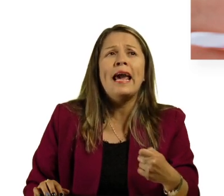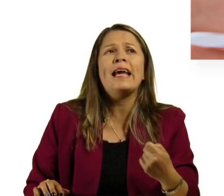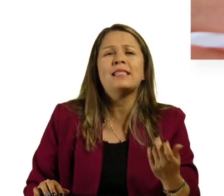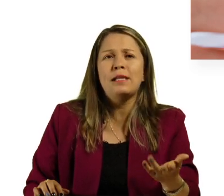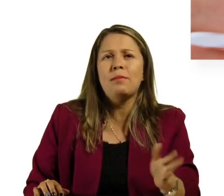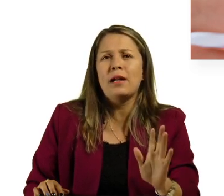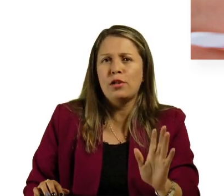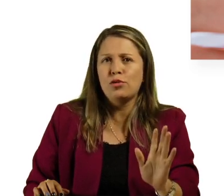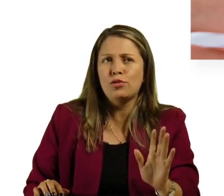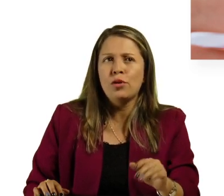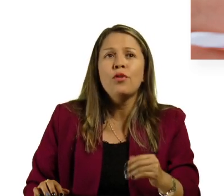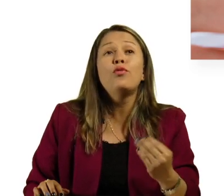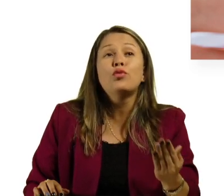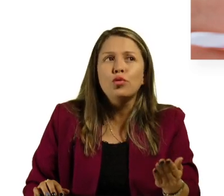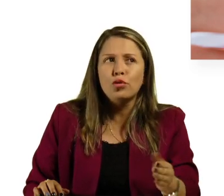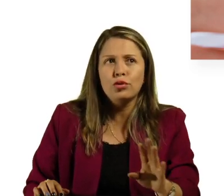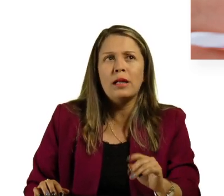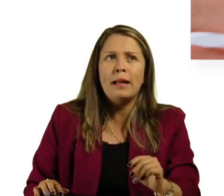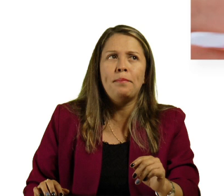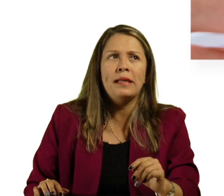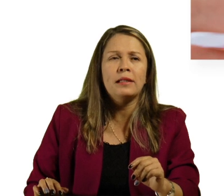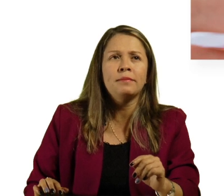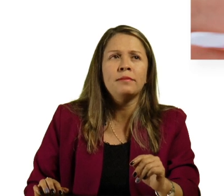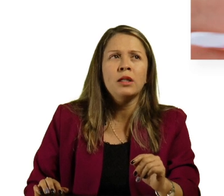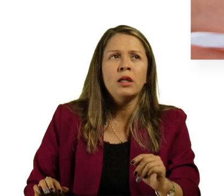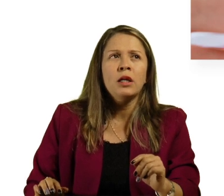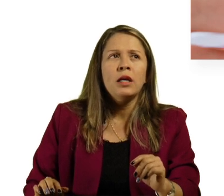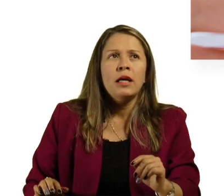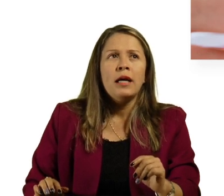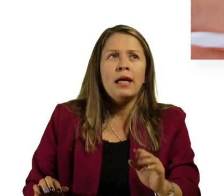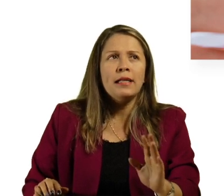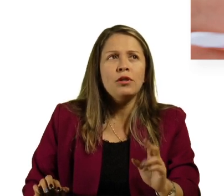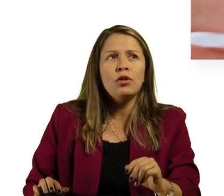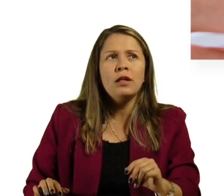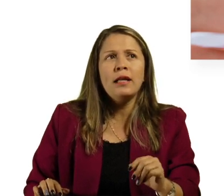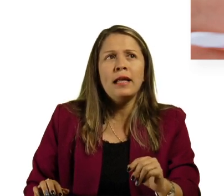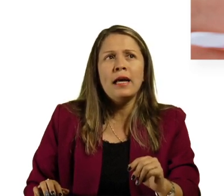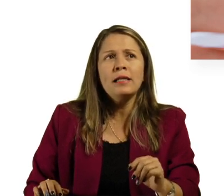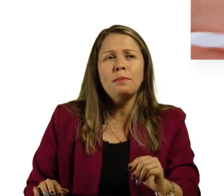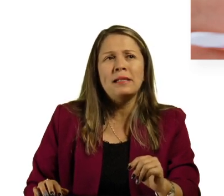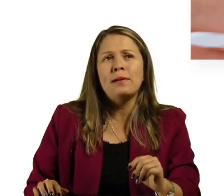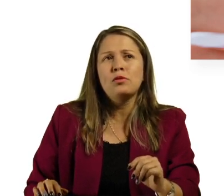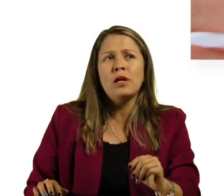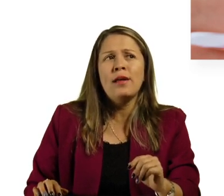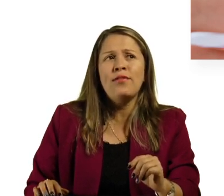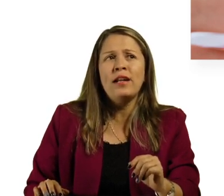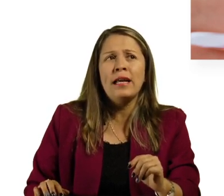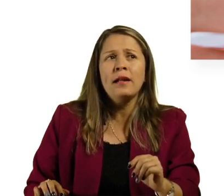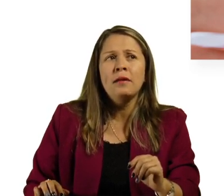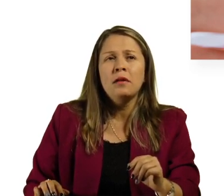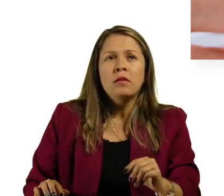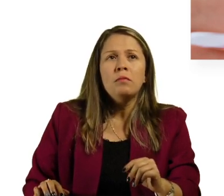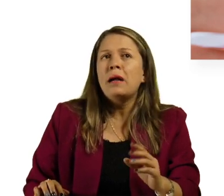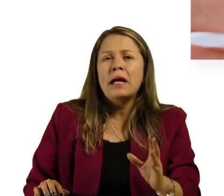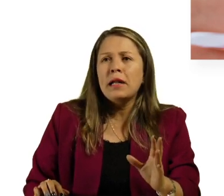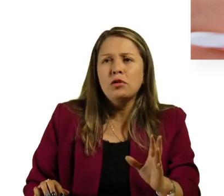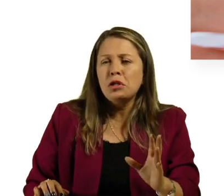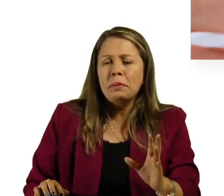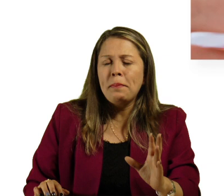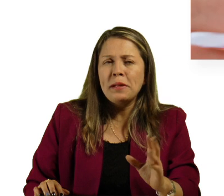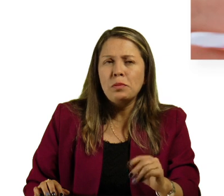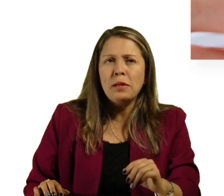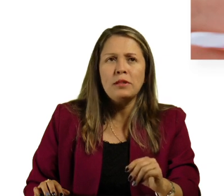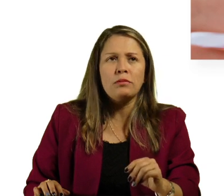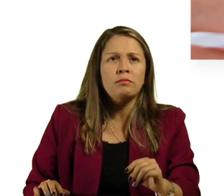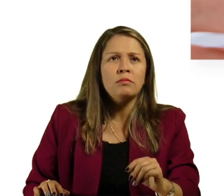de estimar hechos futuros de la empresa. En ese orden de ideas, pasamos a definir para qué nos